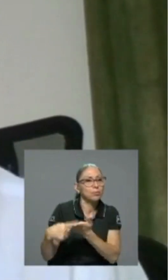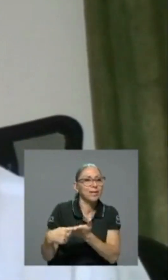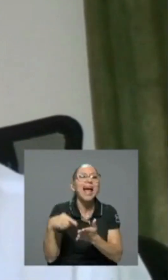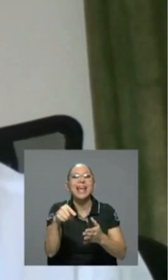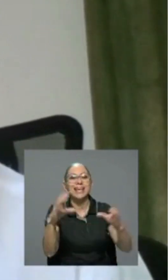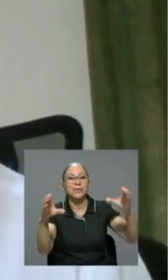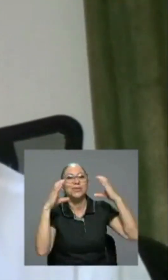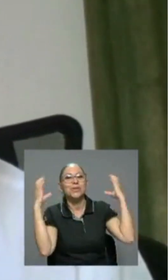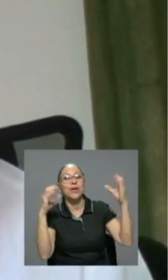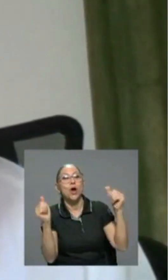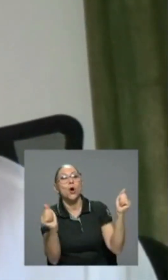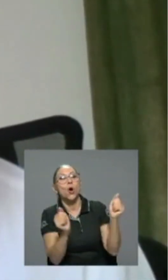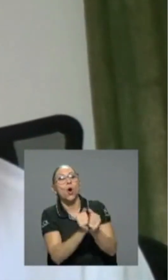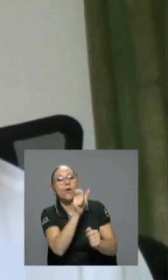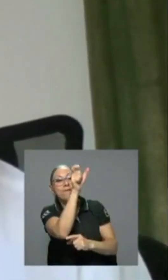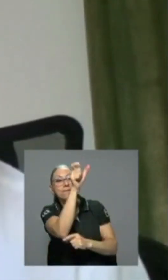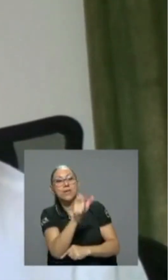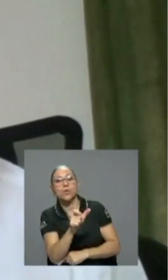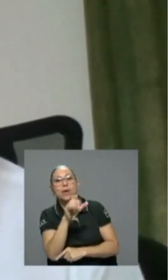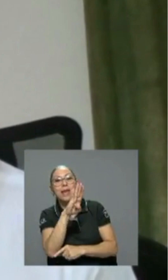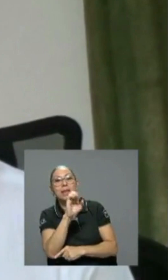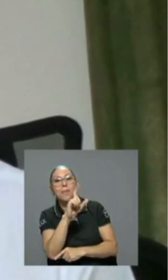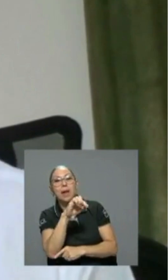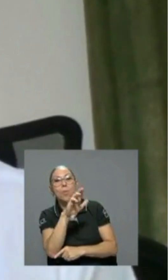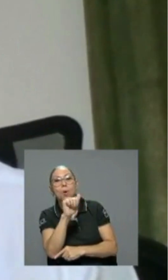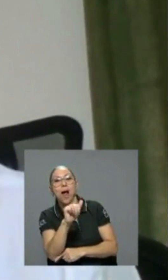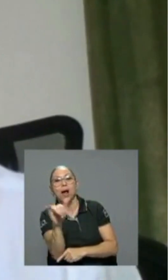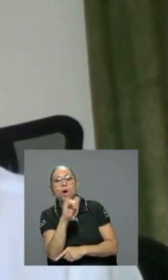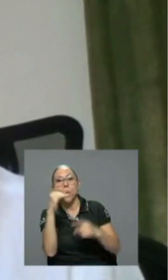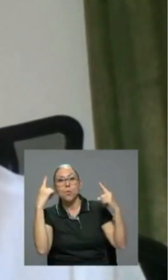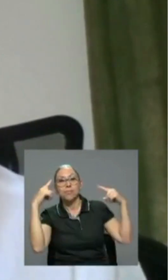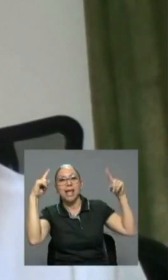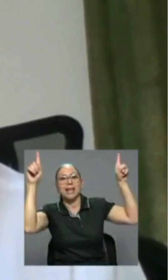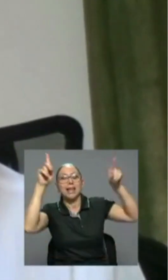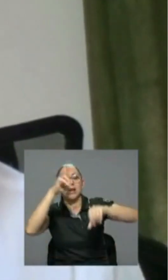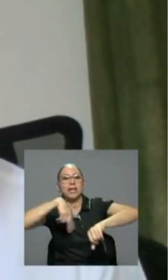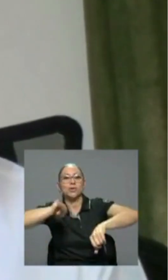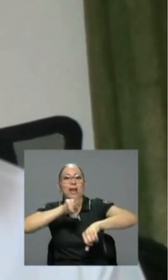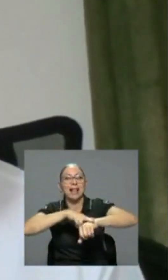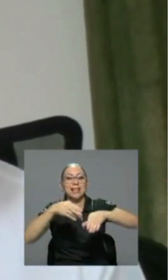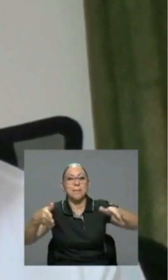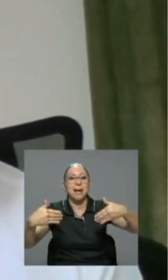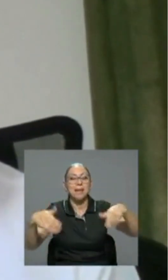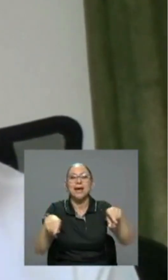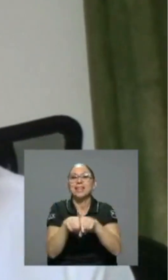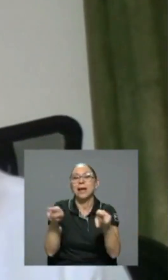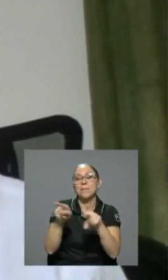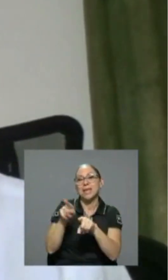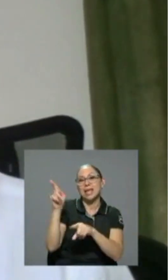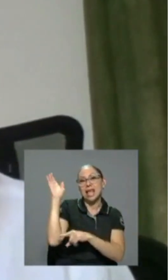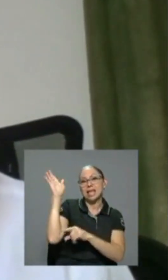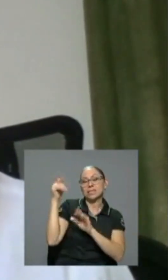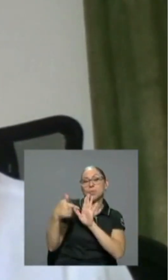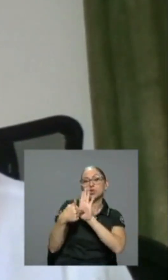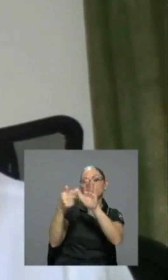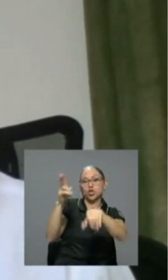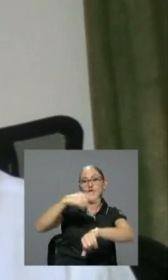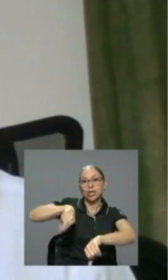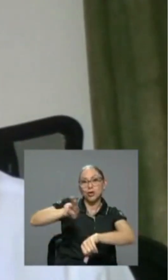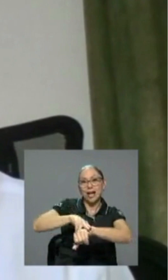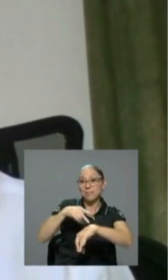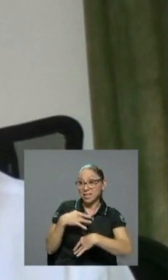figura de Balboa como héroe nacional de Panamá y también una exposición nacional. Es interesante esta exposición que